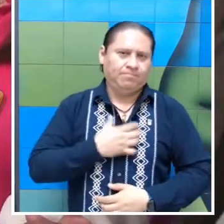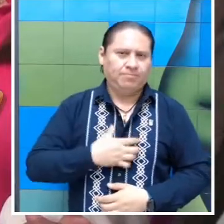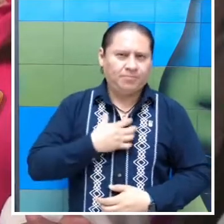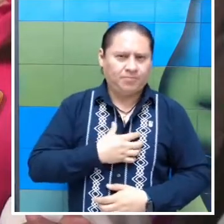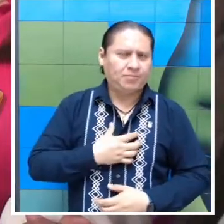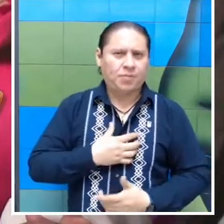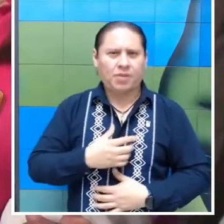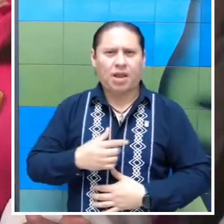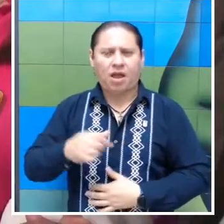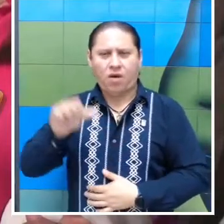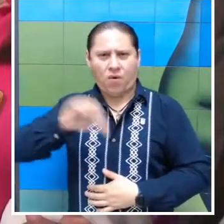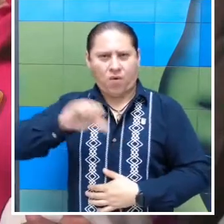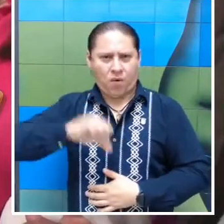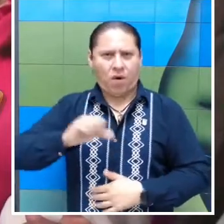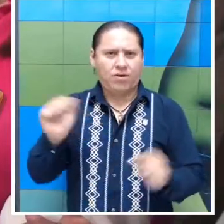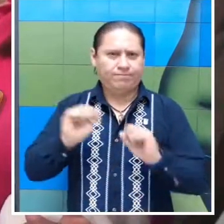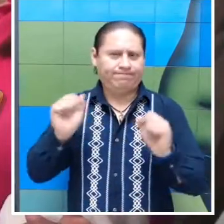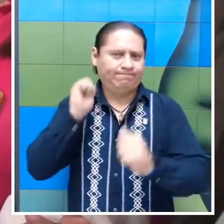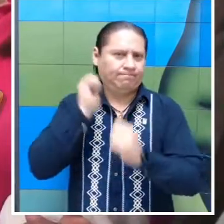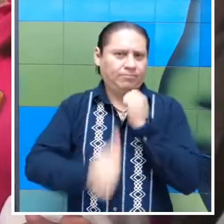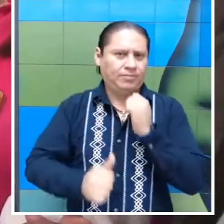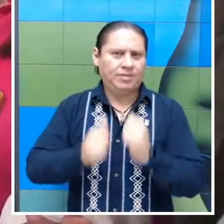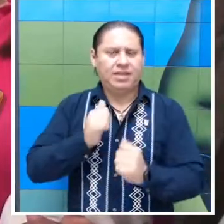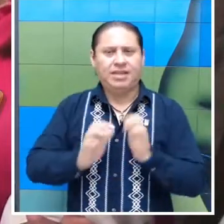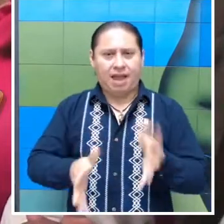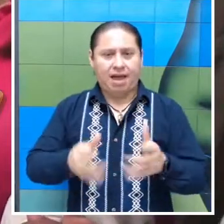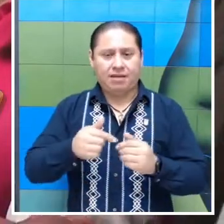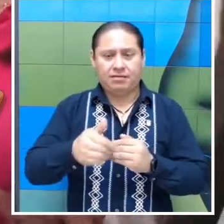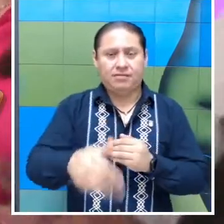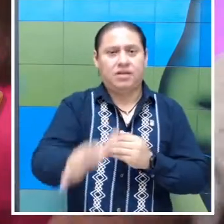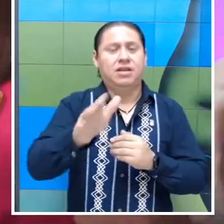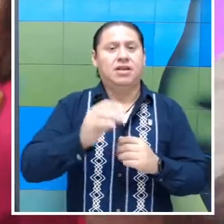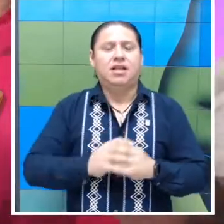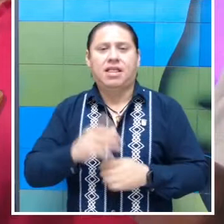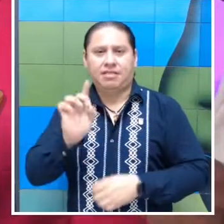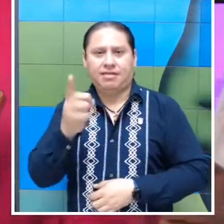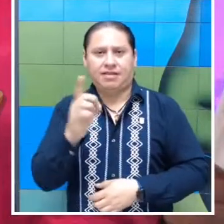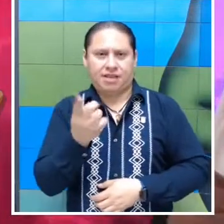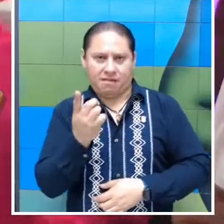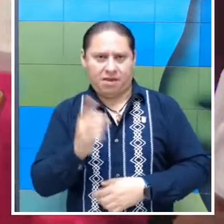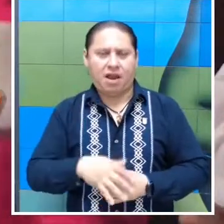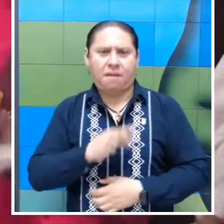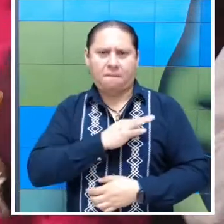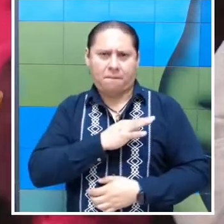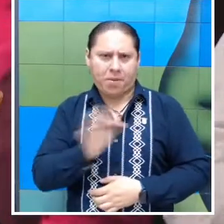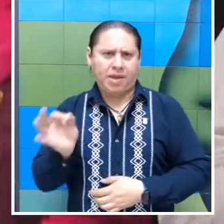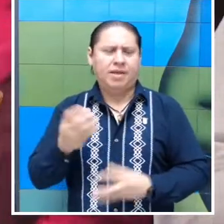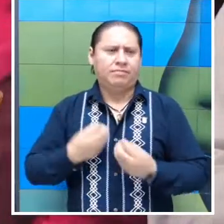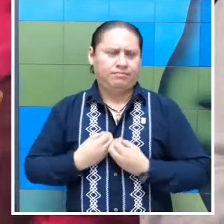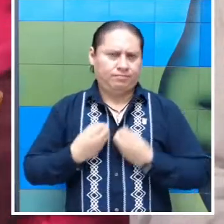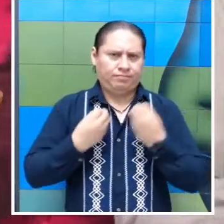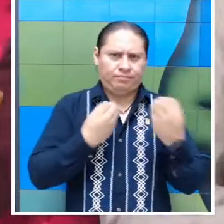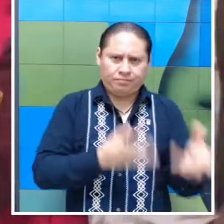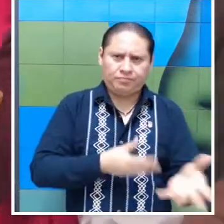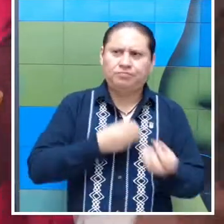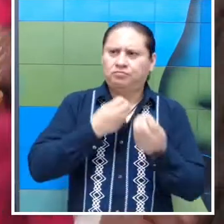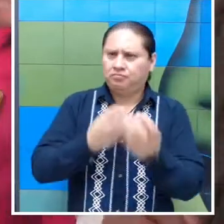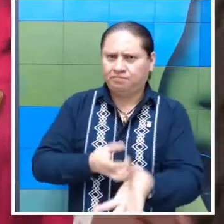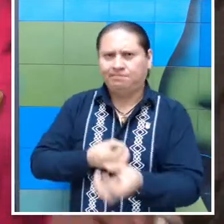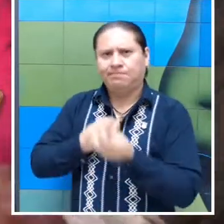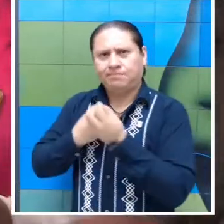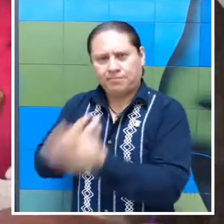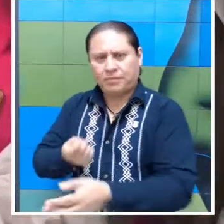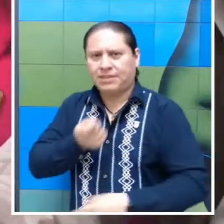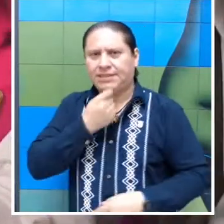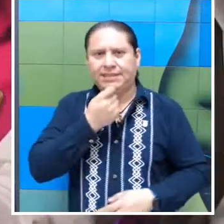que esta carrera que se va a llevar a cabo ya en algunas semanas tenga como propósito llevar muchas sonrisas a todas